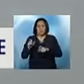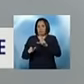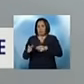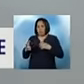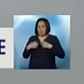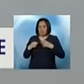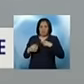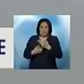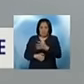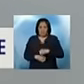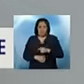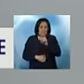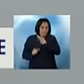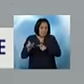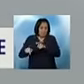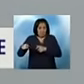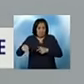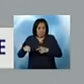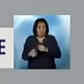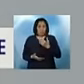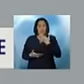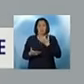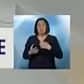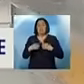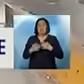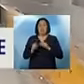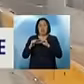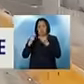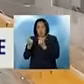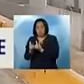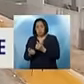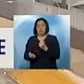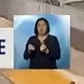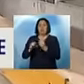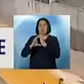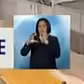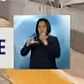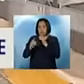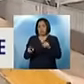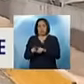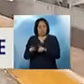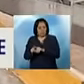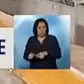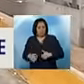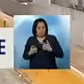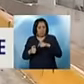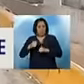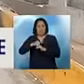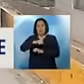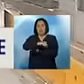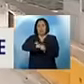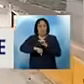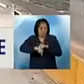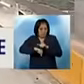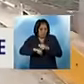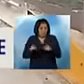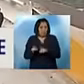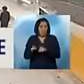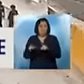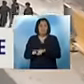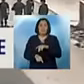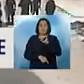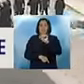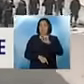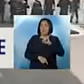manifestantes. Estos manifestantes están integrados por gremios de transportistas, también vecinos, no solo de Puente Piedra, sino también de Ancón